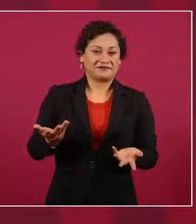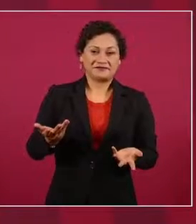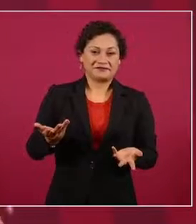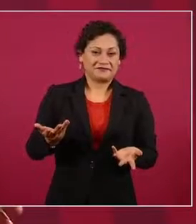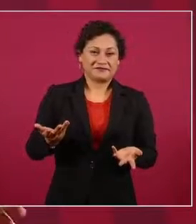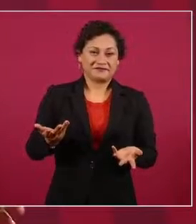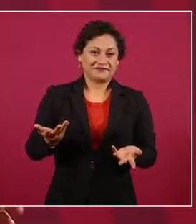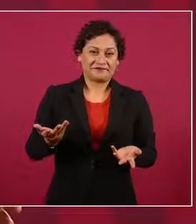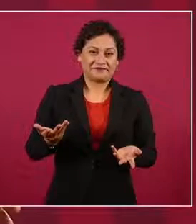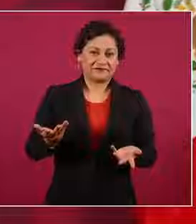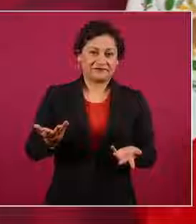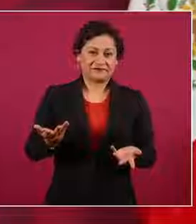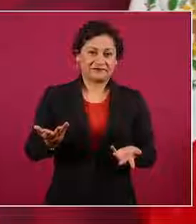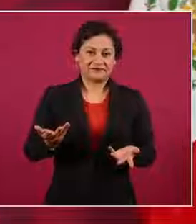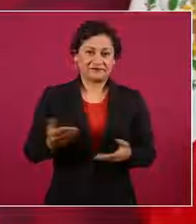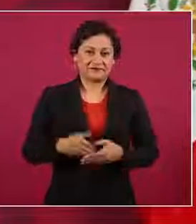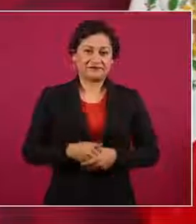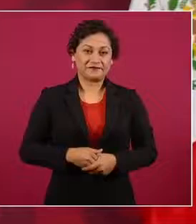tienen